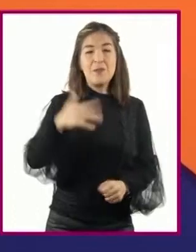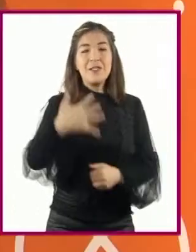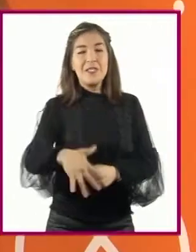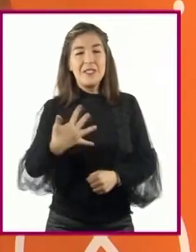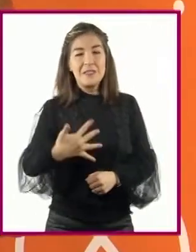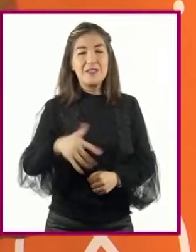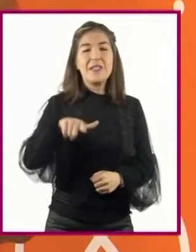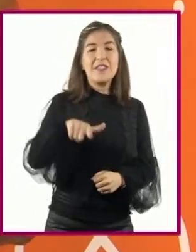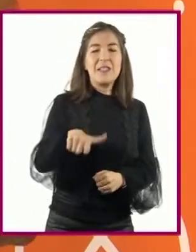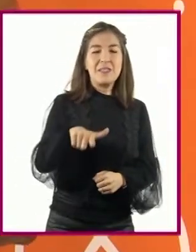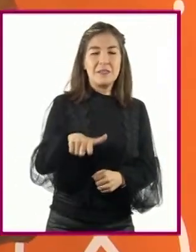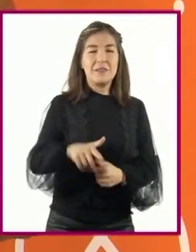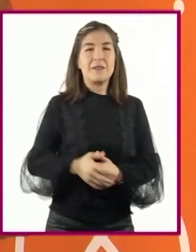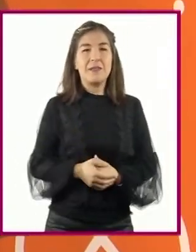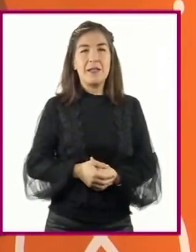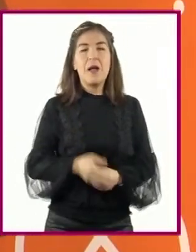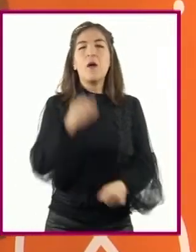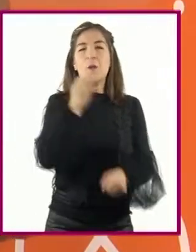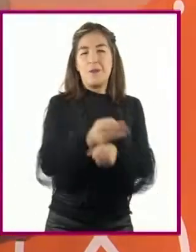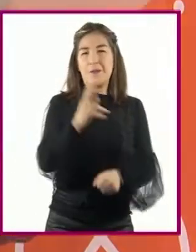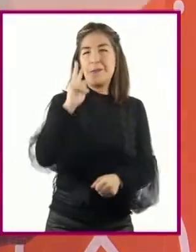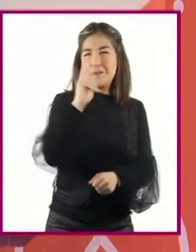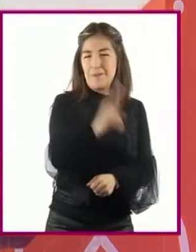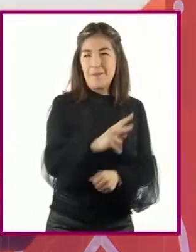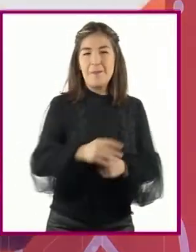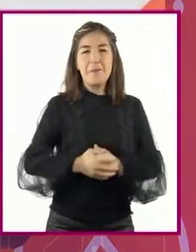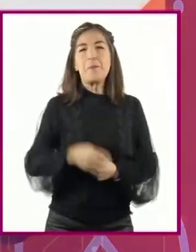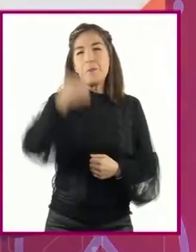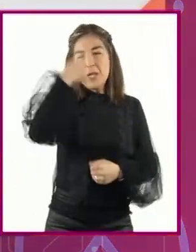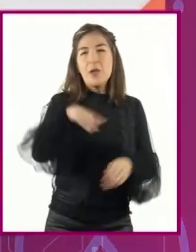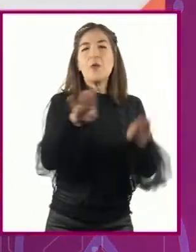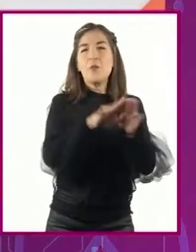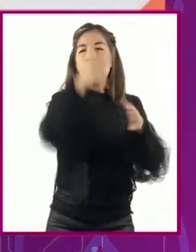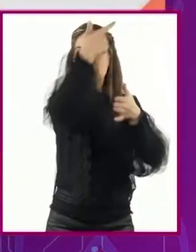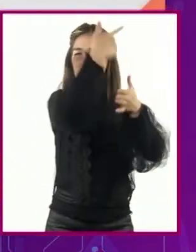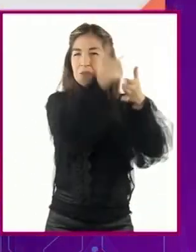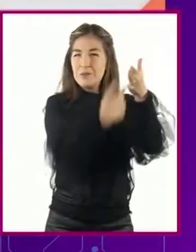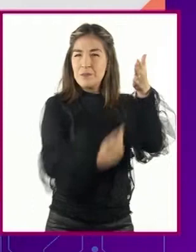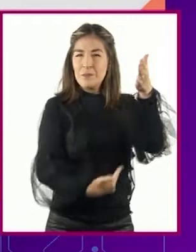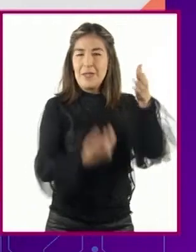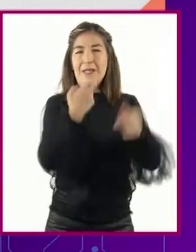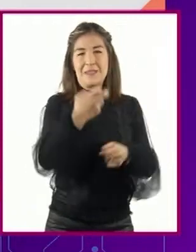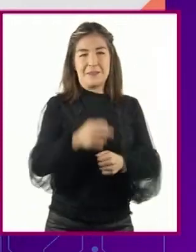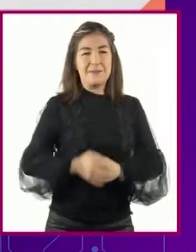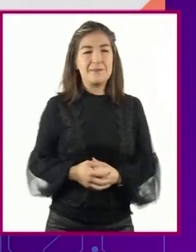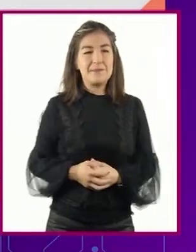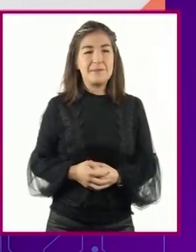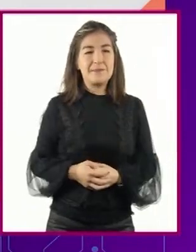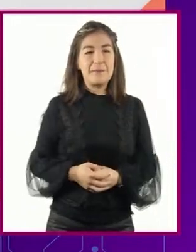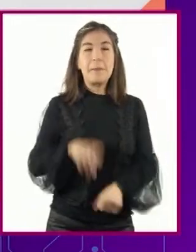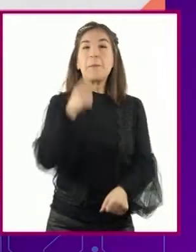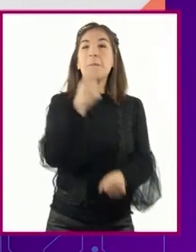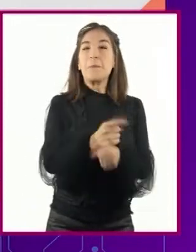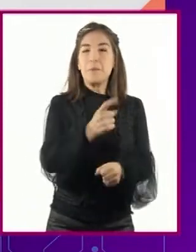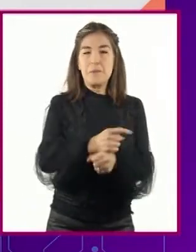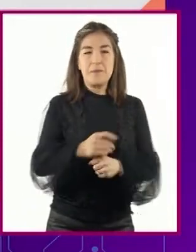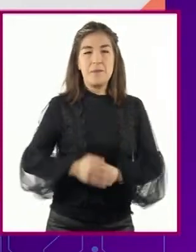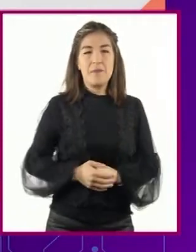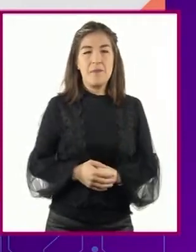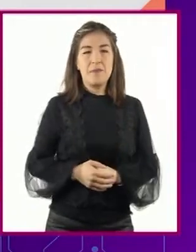XVII? Veamos el siguiente esquema para poder enlistar estos aspectos. El primero es